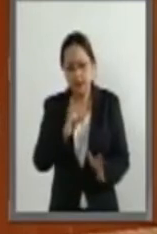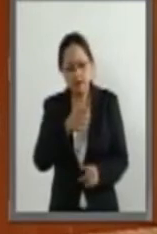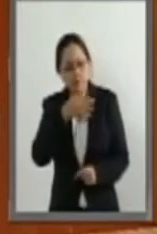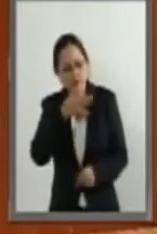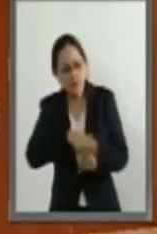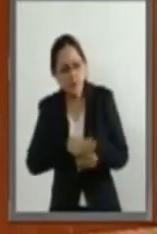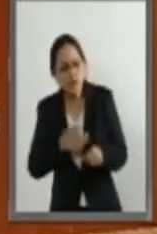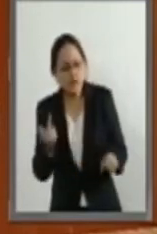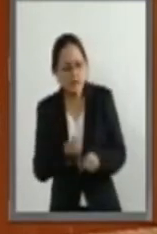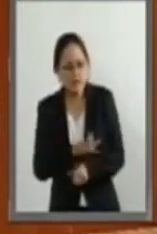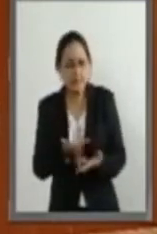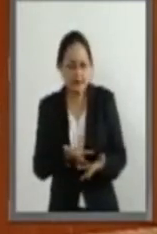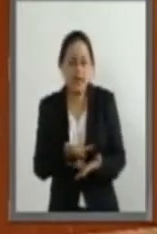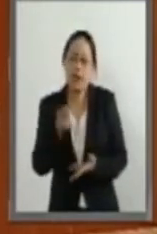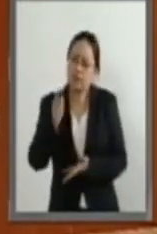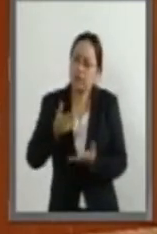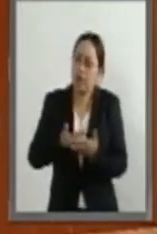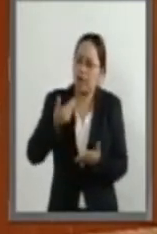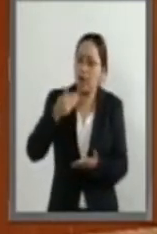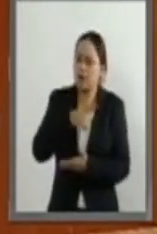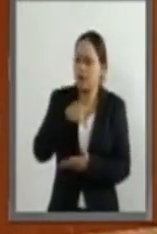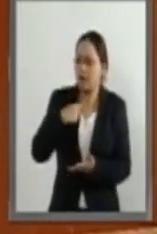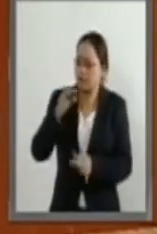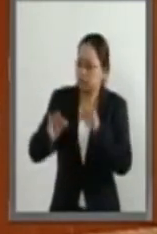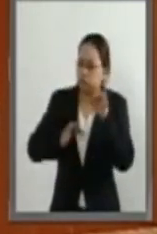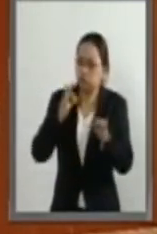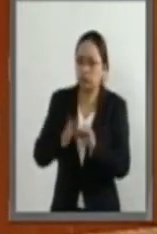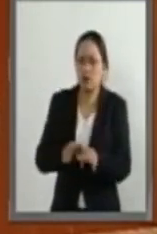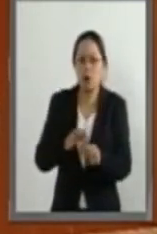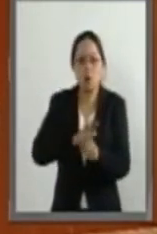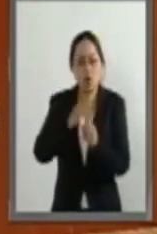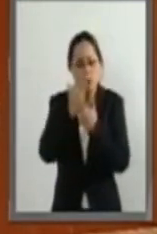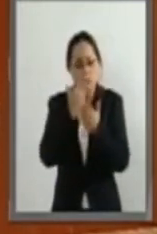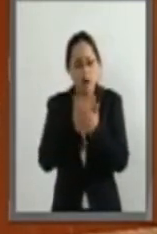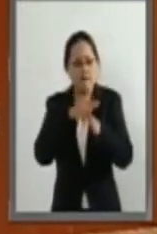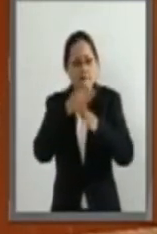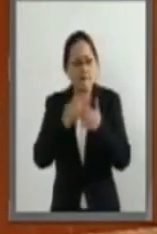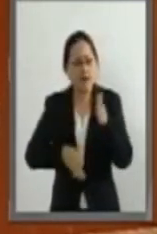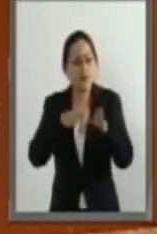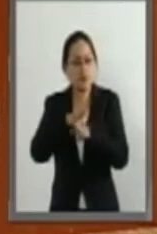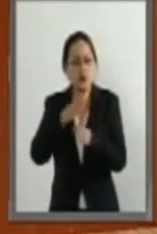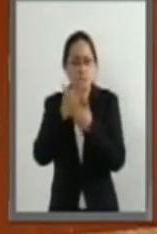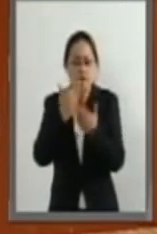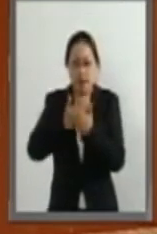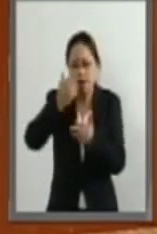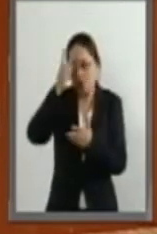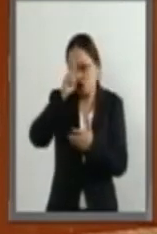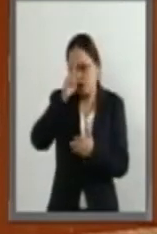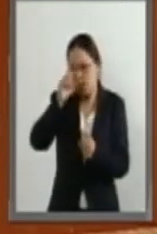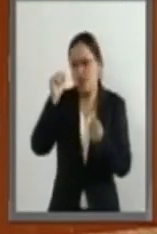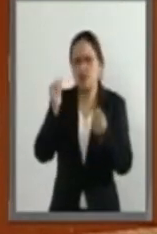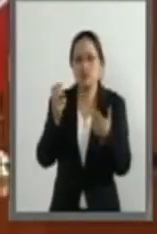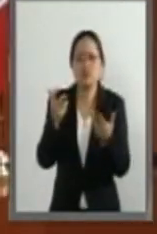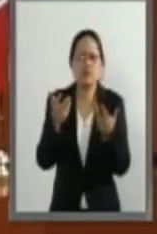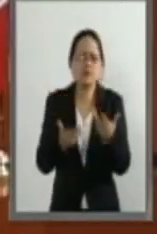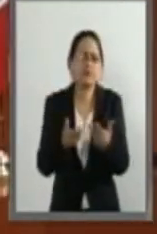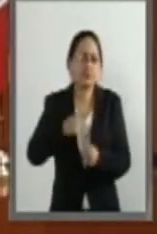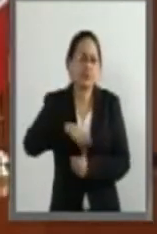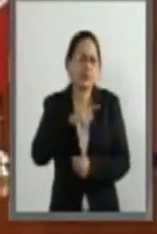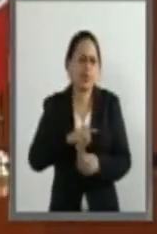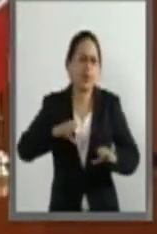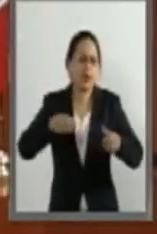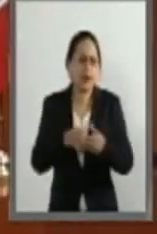en su último informe, y los requerimientos que faltan por desarrollar respecto a observaciones que los